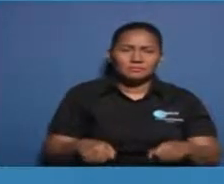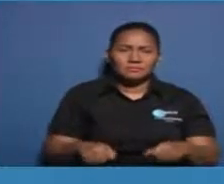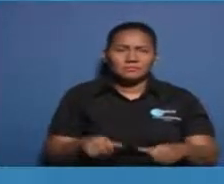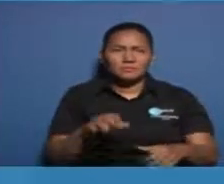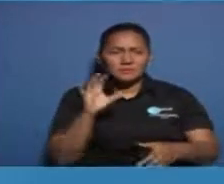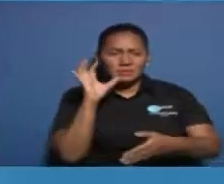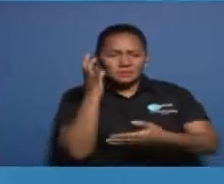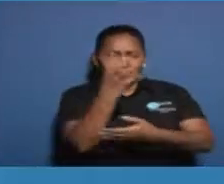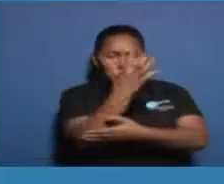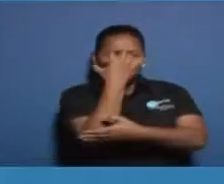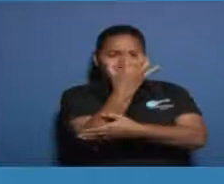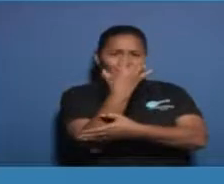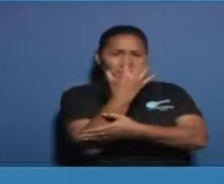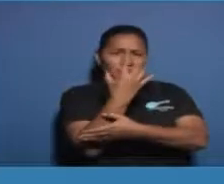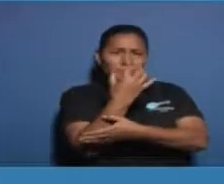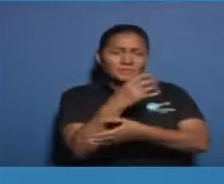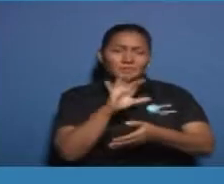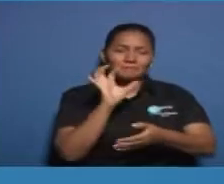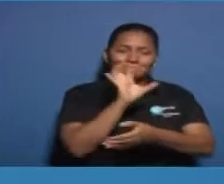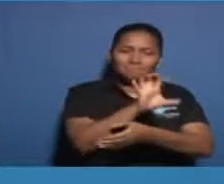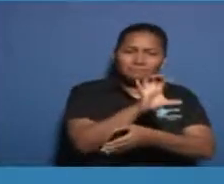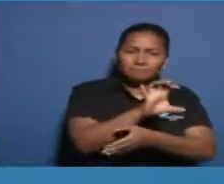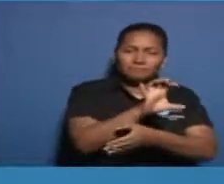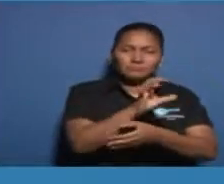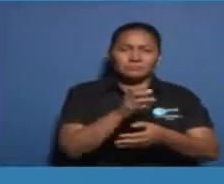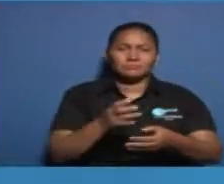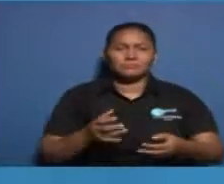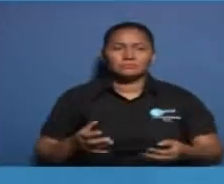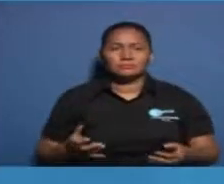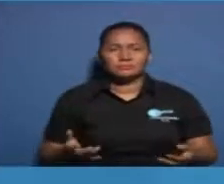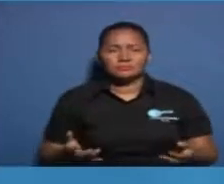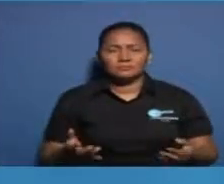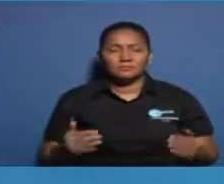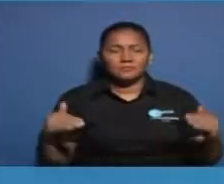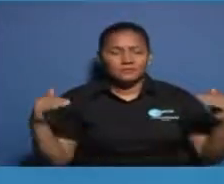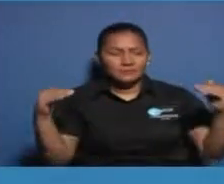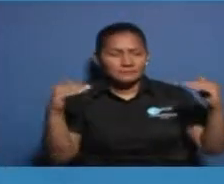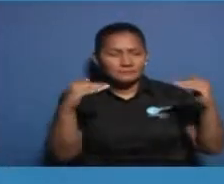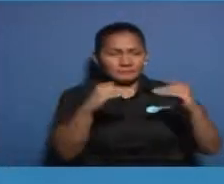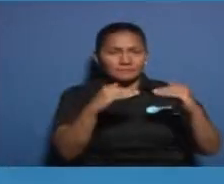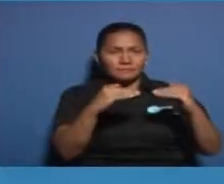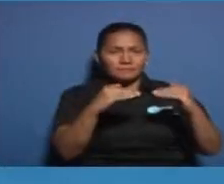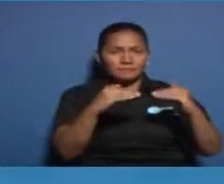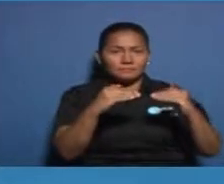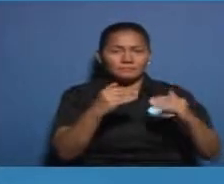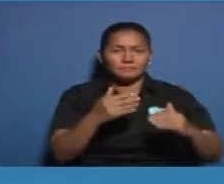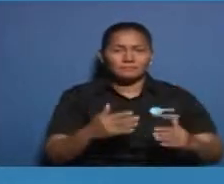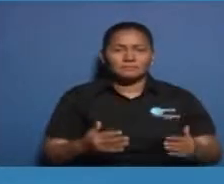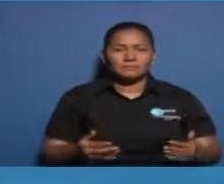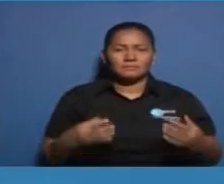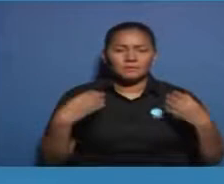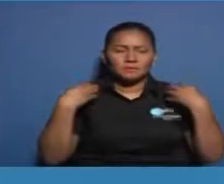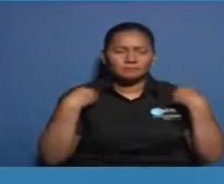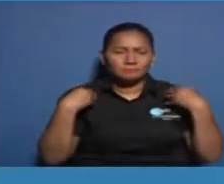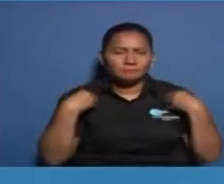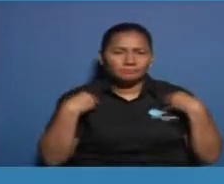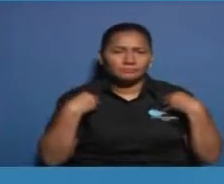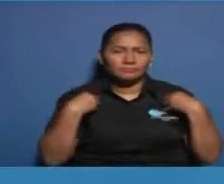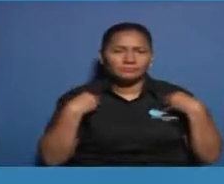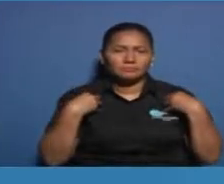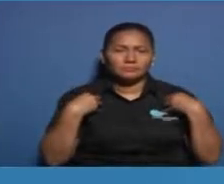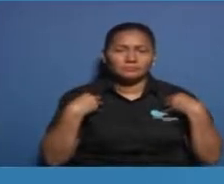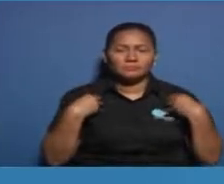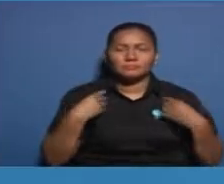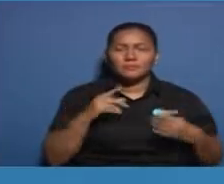sido ese aprendizaje de ese rol que ubica eso pero también tiene un impacto en su salud si ustedes yo no vamos un rato las cifras